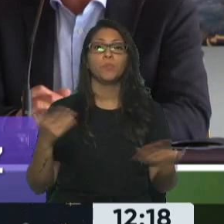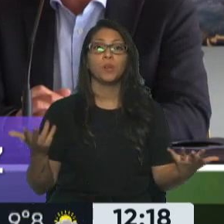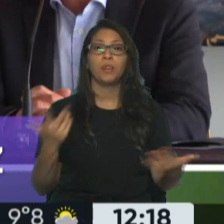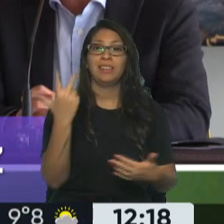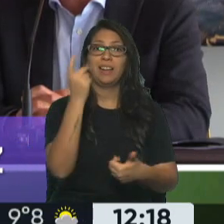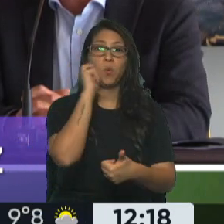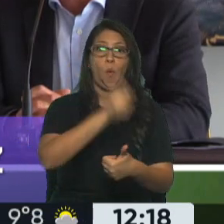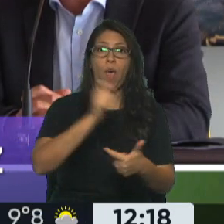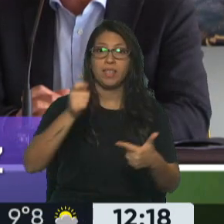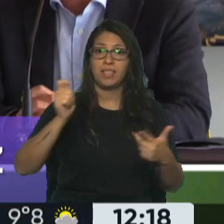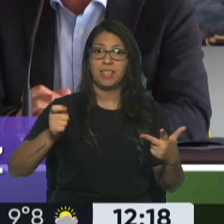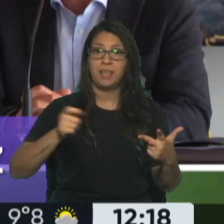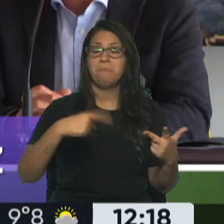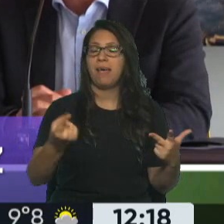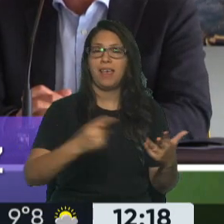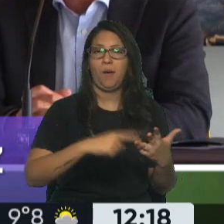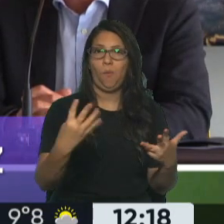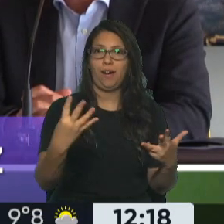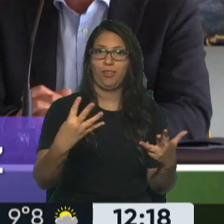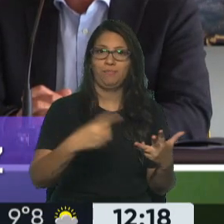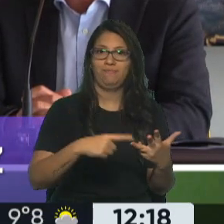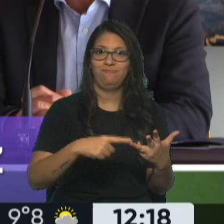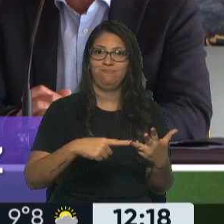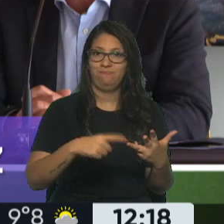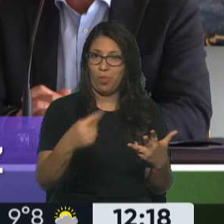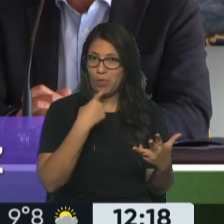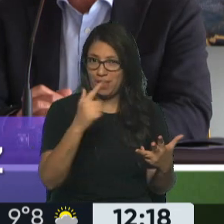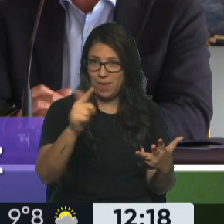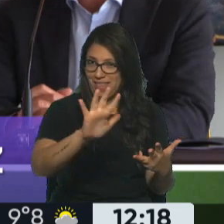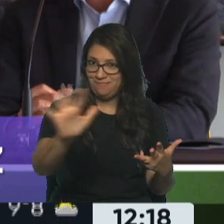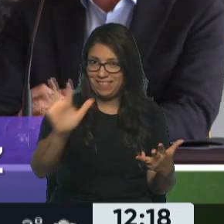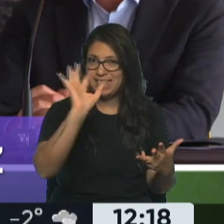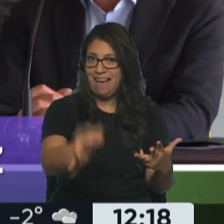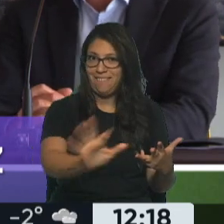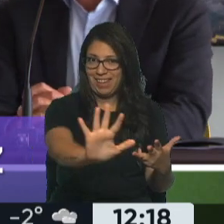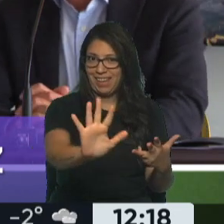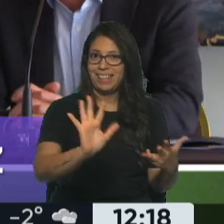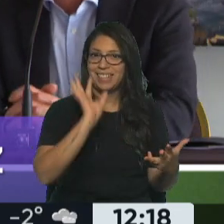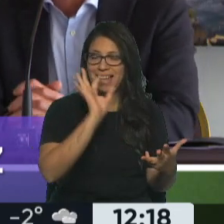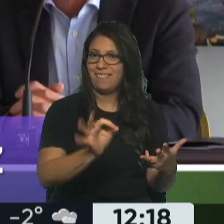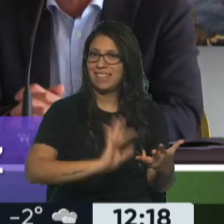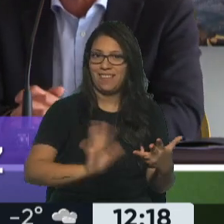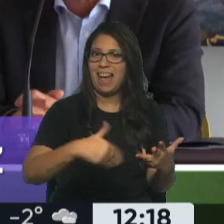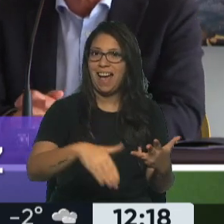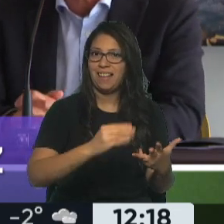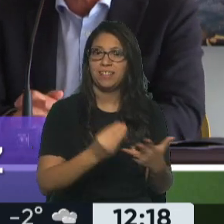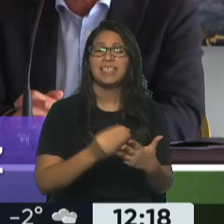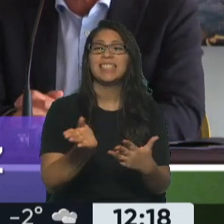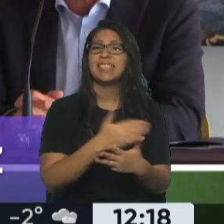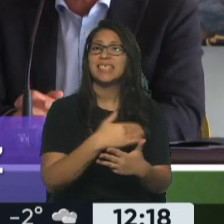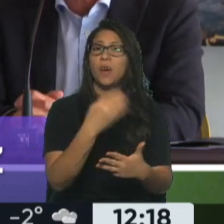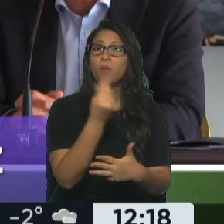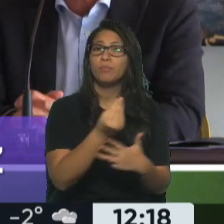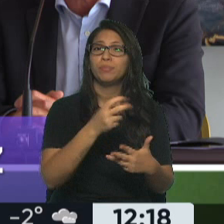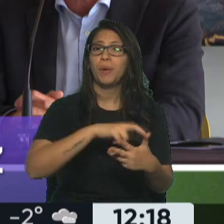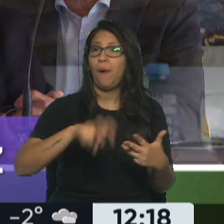tres jueces? Sí. Bueno, mañana te nombro el cuarto. No tengas dudas, ¿eh? No tengas dudas. Se van a ir apartando. Y se van a ir apartando, sobre